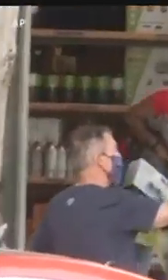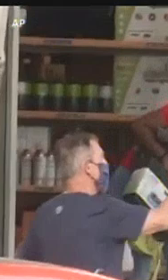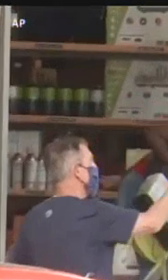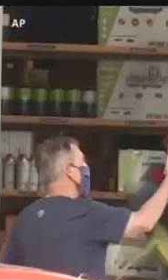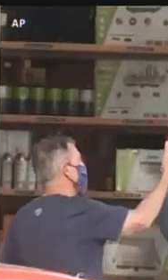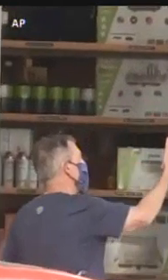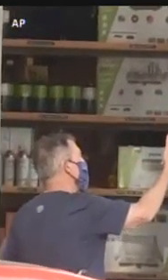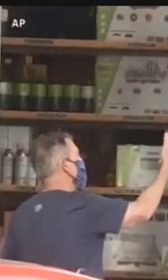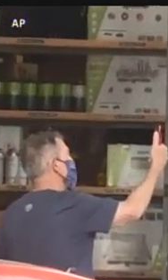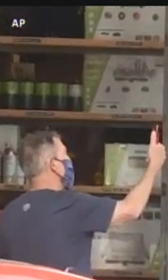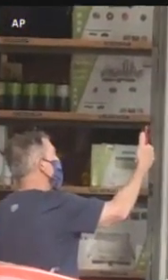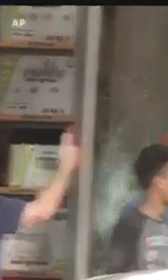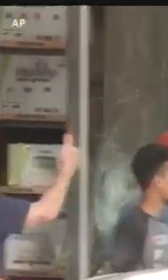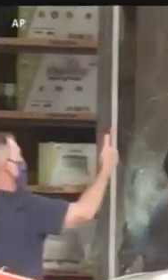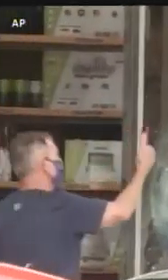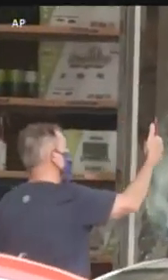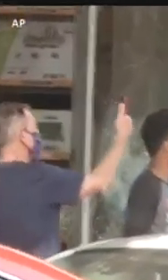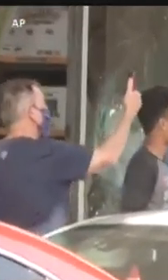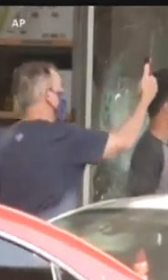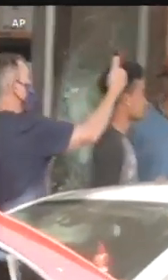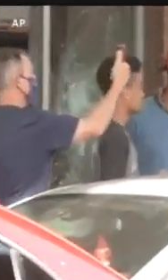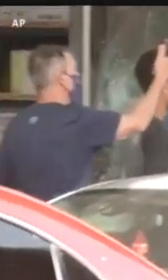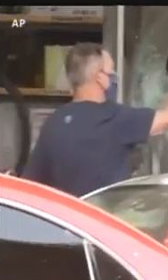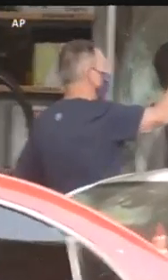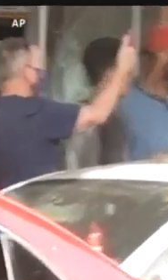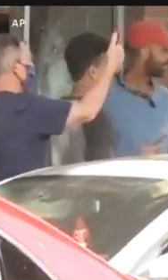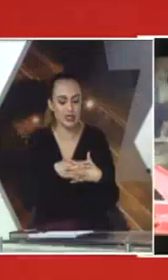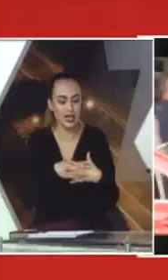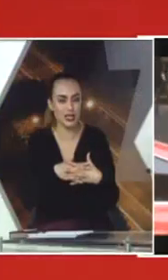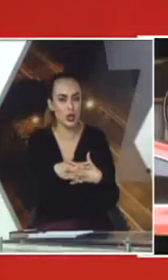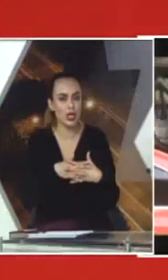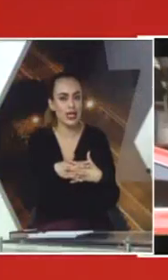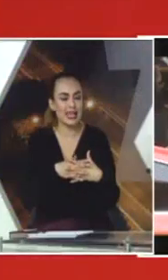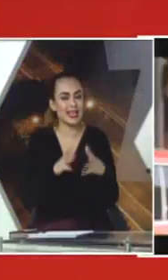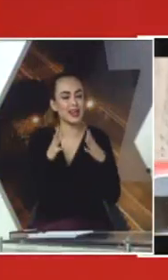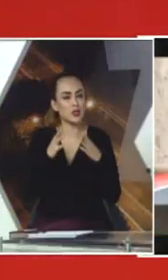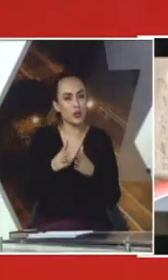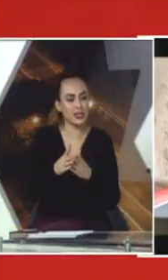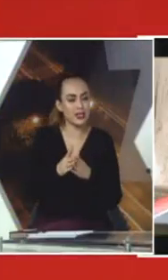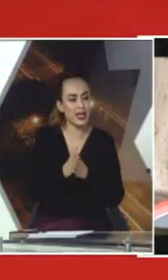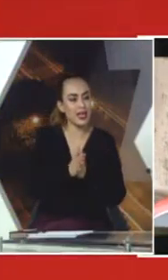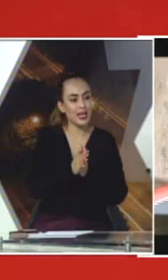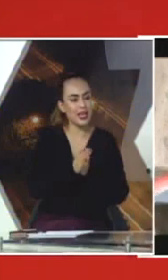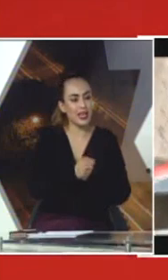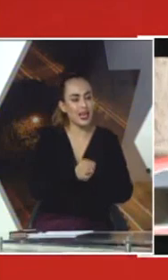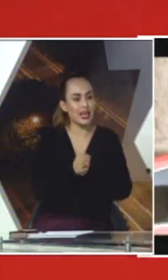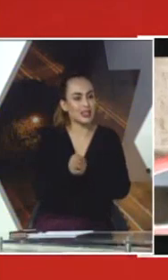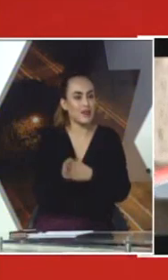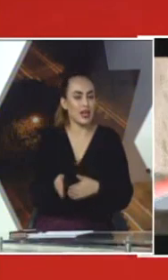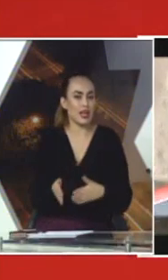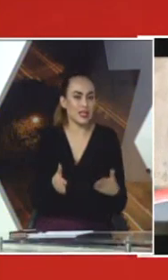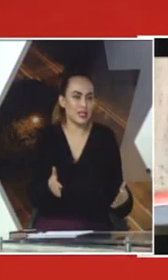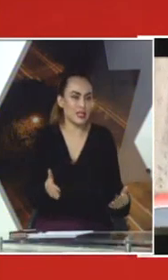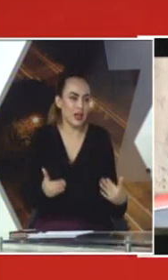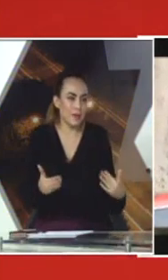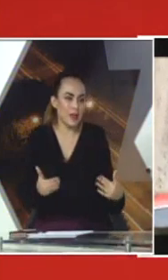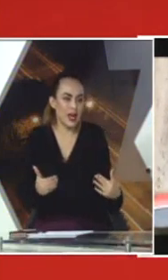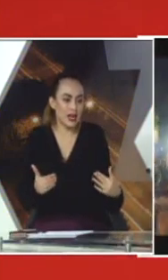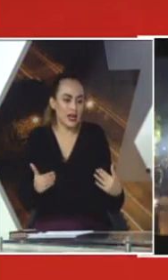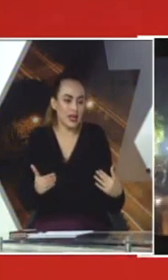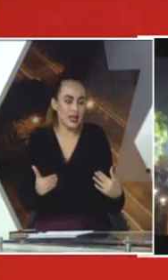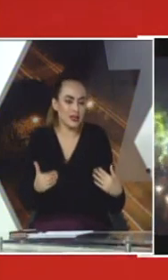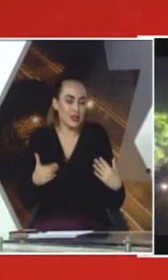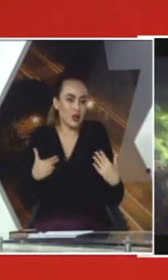analicemos Julio y que me des a conocer entonces cuáles son tus perspectivas en este caso es la respuesta que da la Casa Blanca es decir